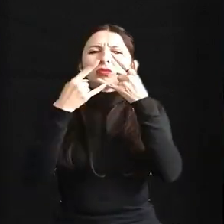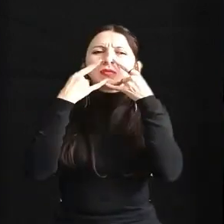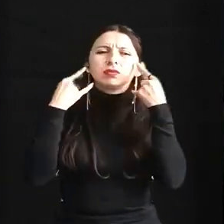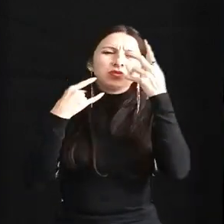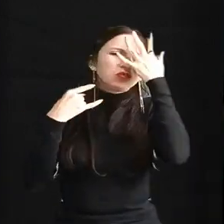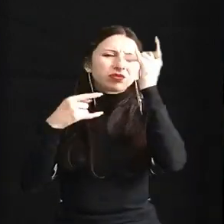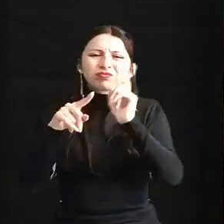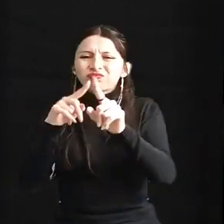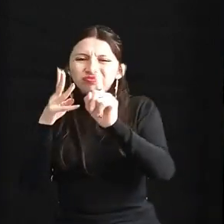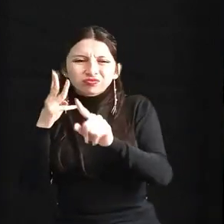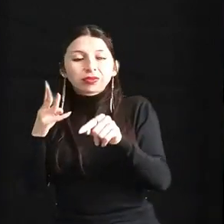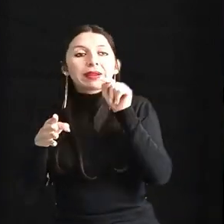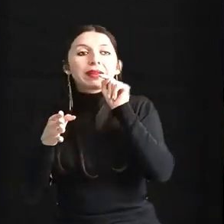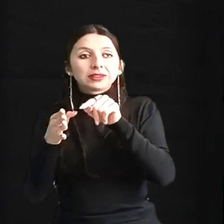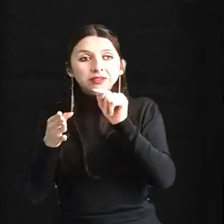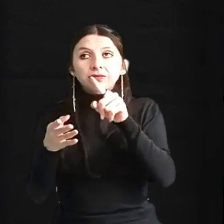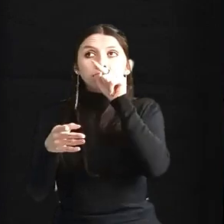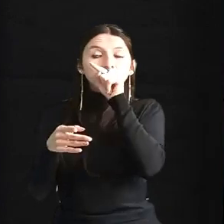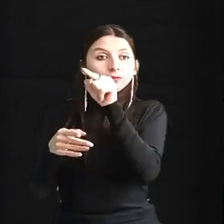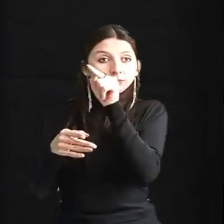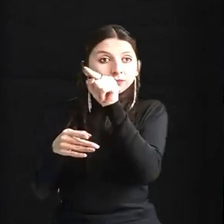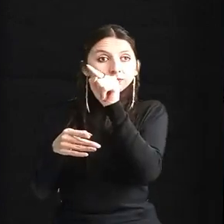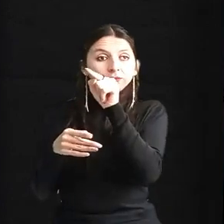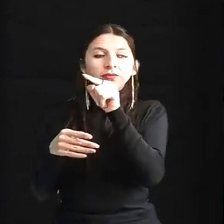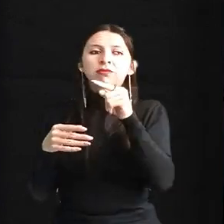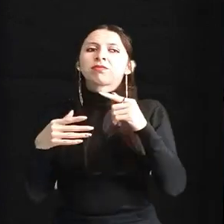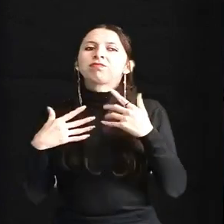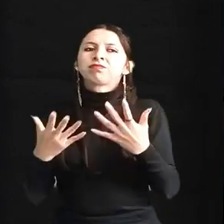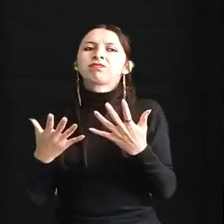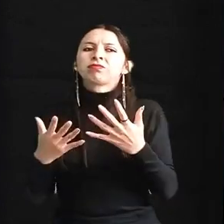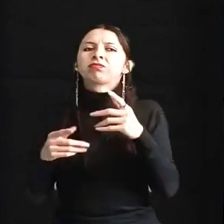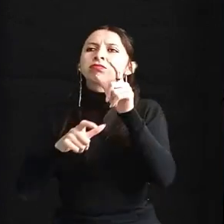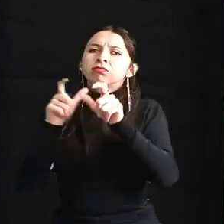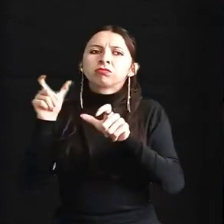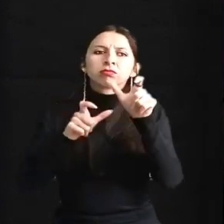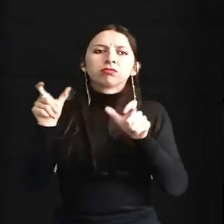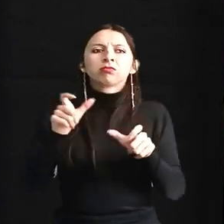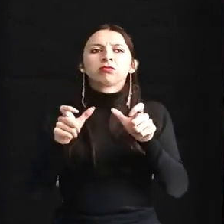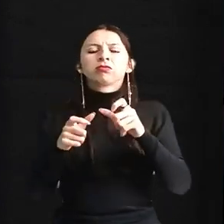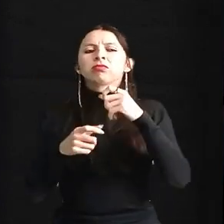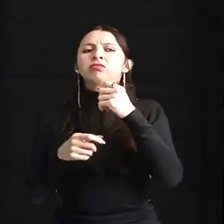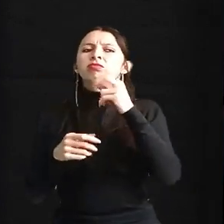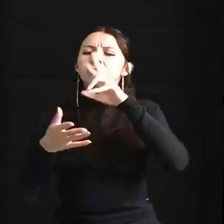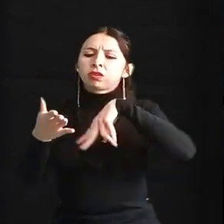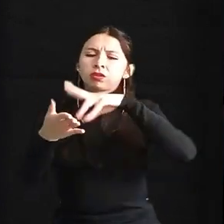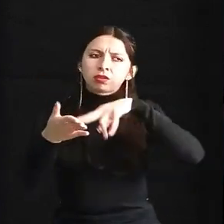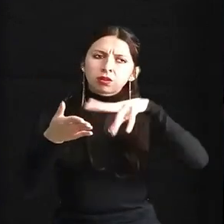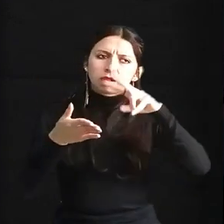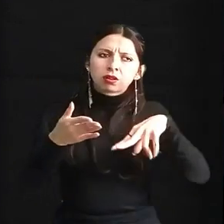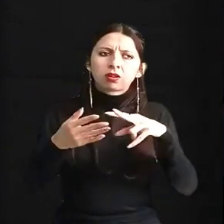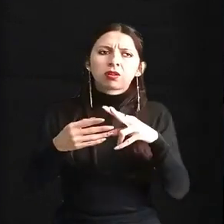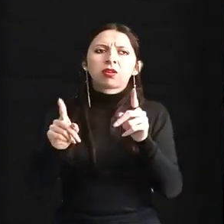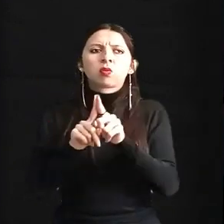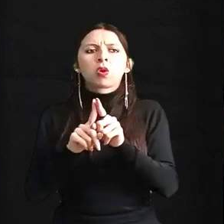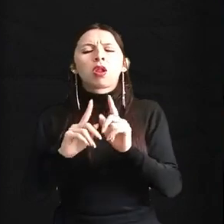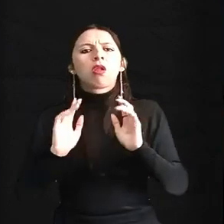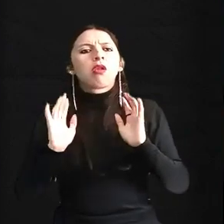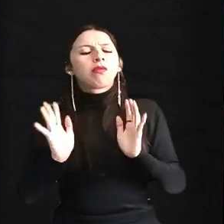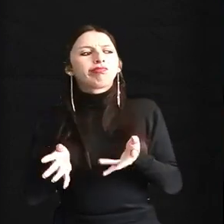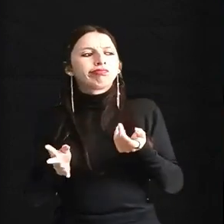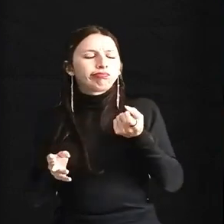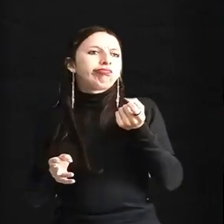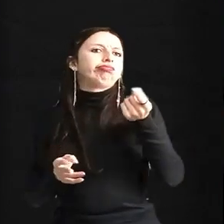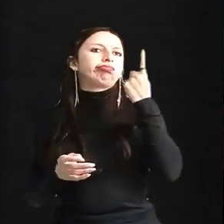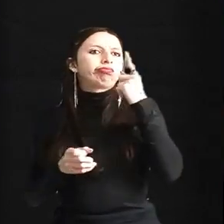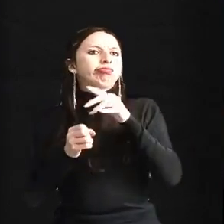precisamente el que está apareciendo ahorita en pantalla y Tuvo una gran acogida y creo que nos ayudó a todos a entender un